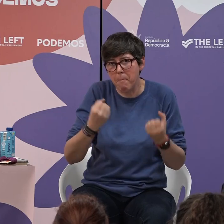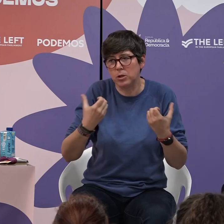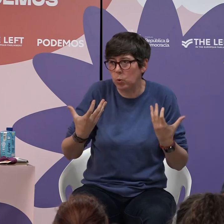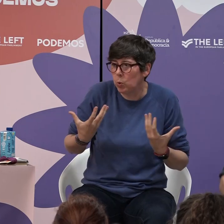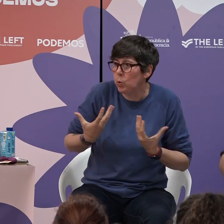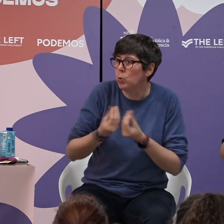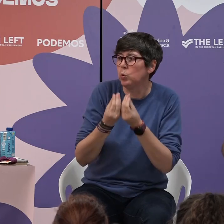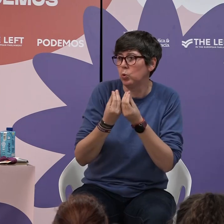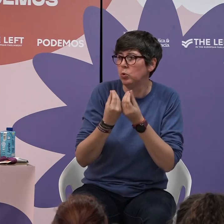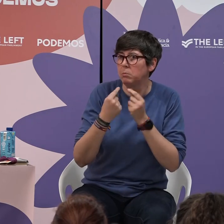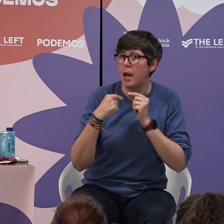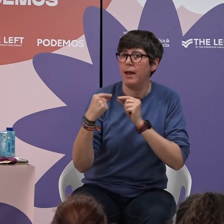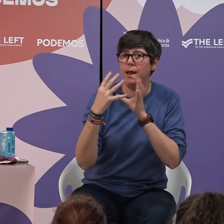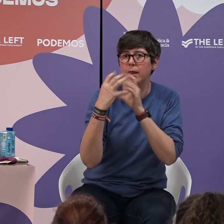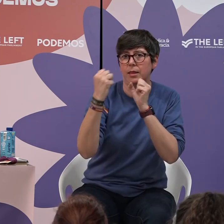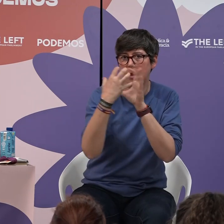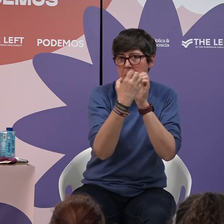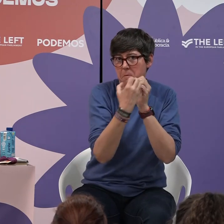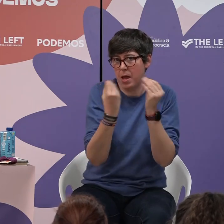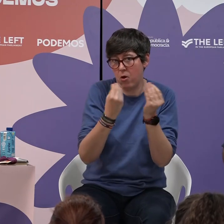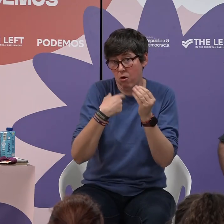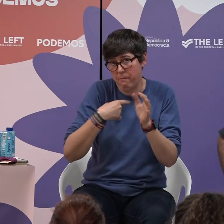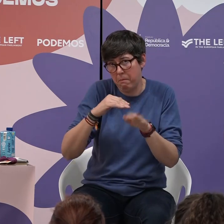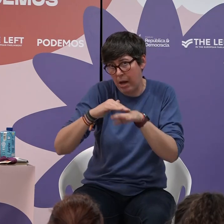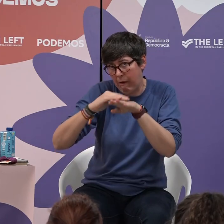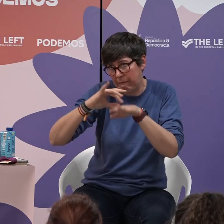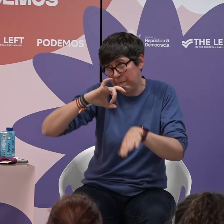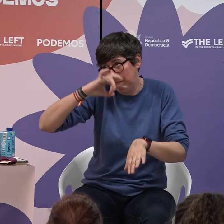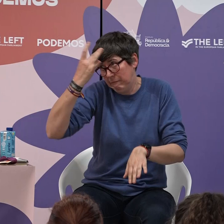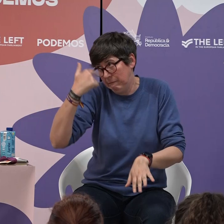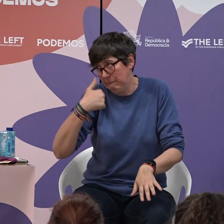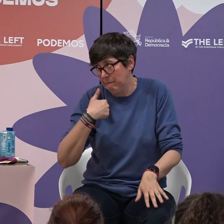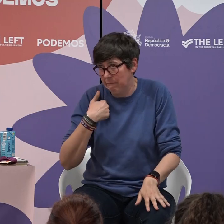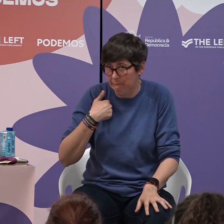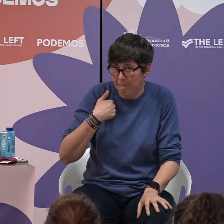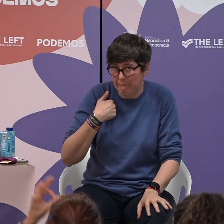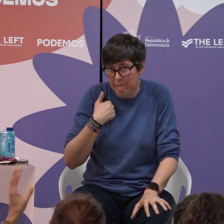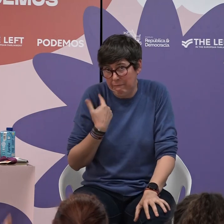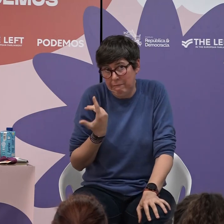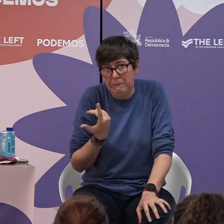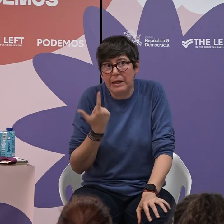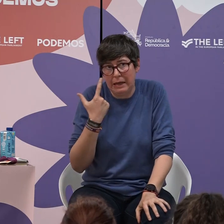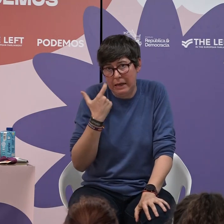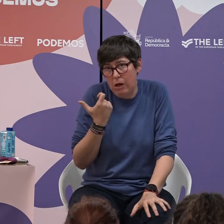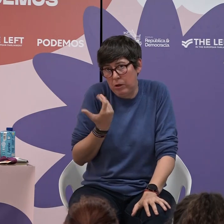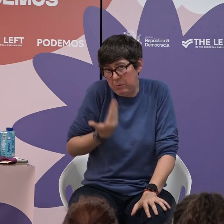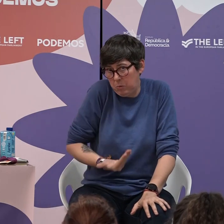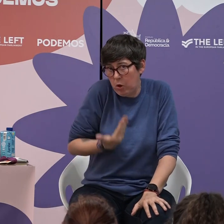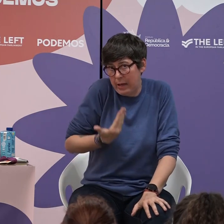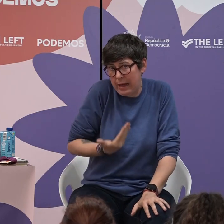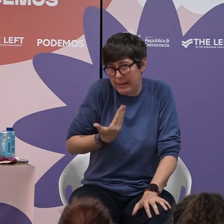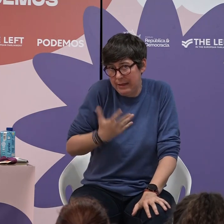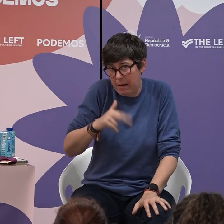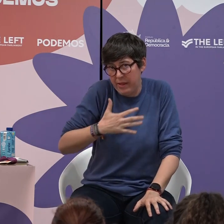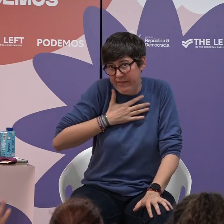que tenemos que comer más juntas y debatir y entendernos más no se Vais a disculpar es la ocurrencia que se me ha venido a mí ahora